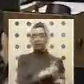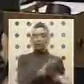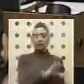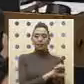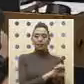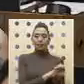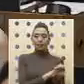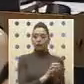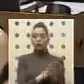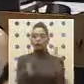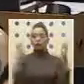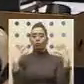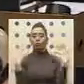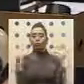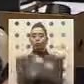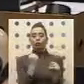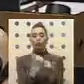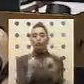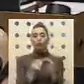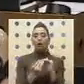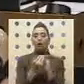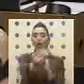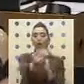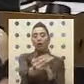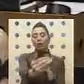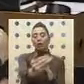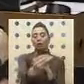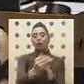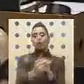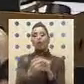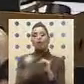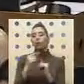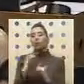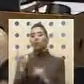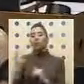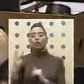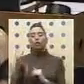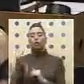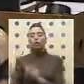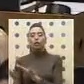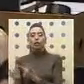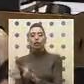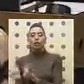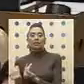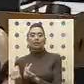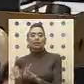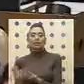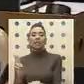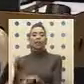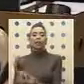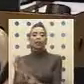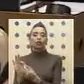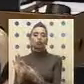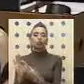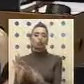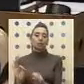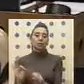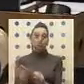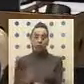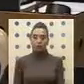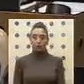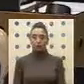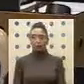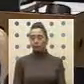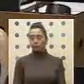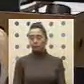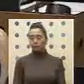las tareas que tiene por delante, pueda prescindir del llamado impuesto específico.